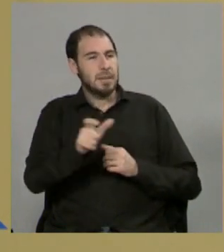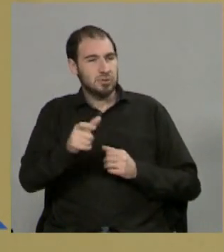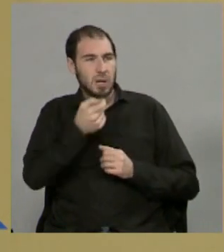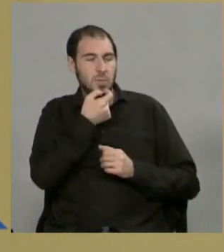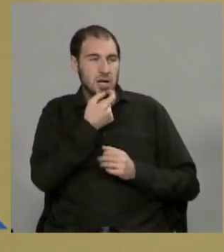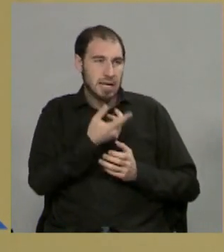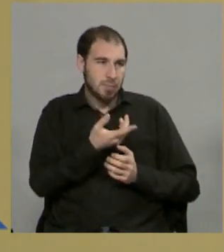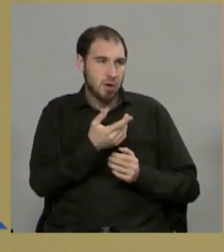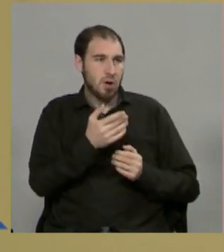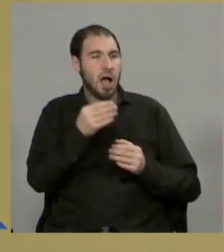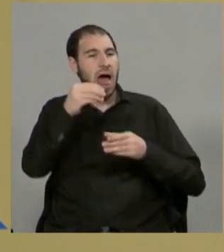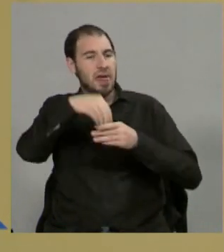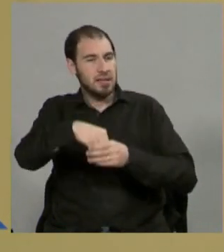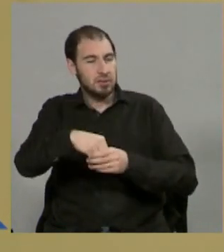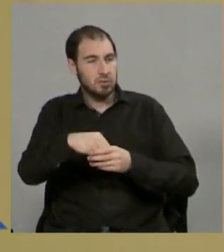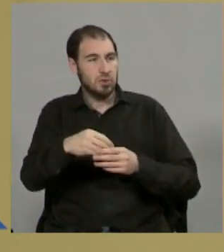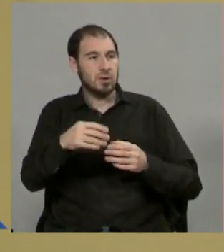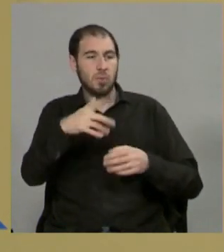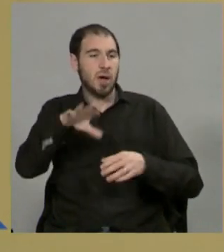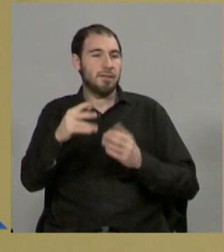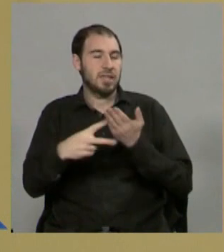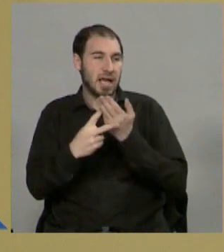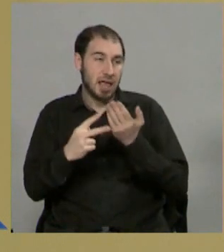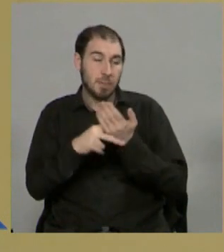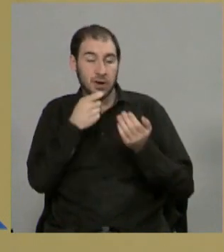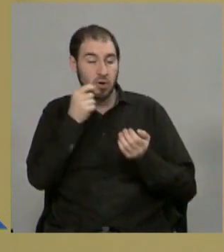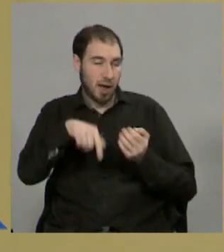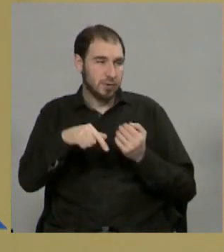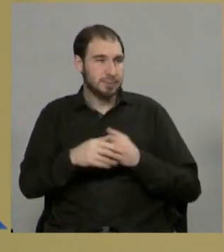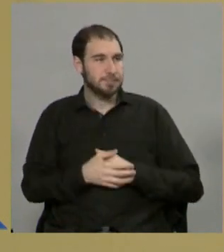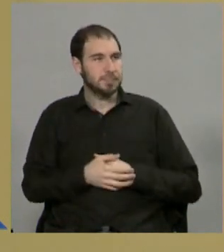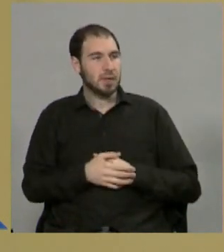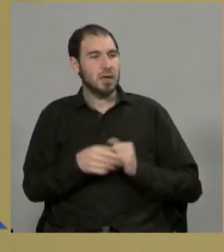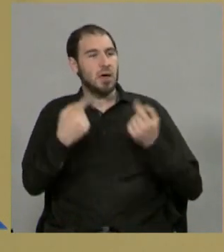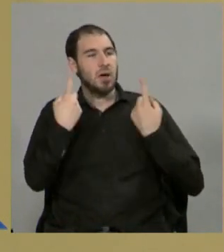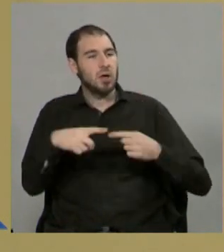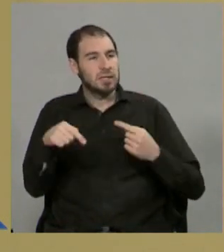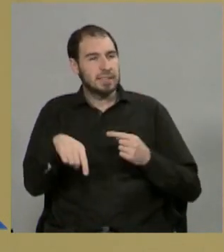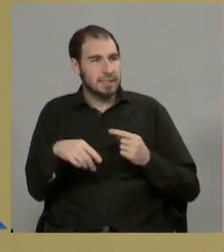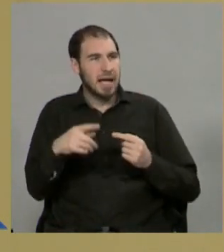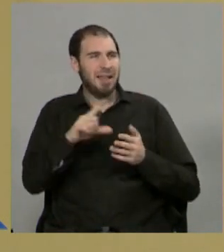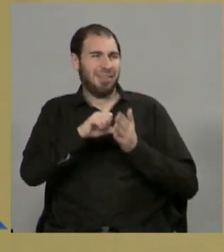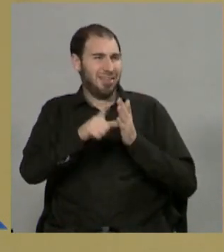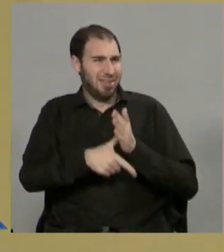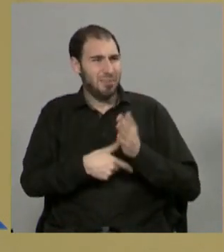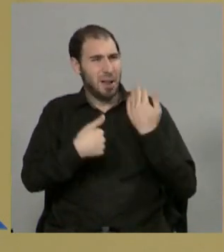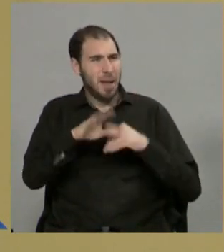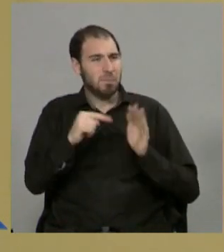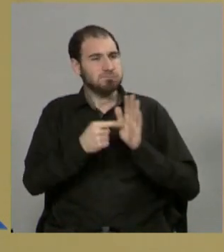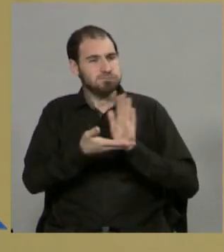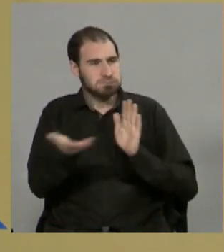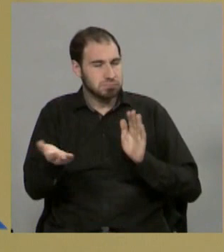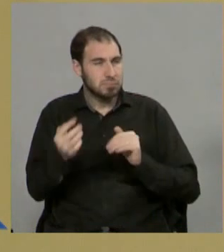bueno, miembros de algunas dependencias, como sucede ahora un fiscal, estas cosas quizás tardaban un poco más en salir